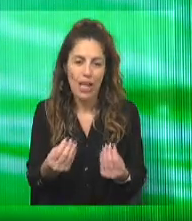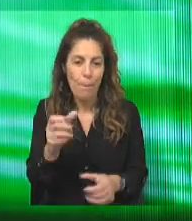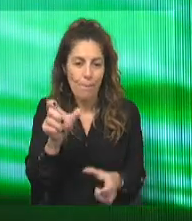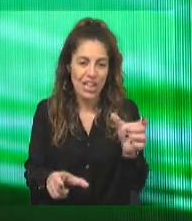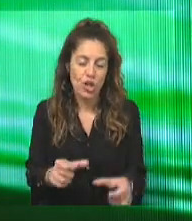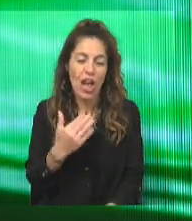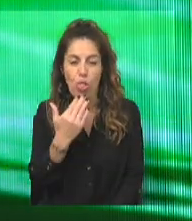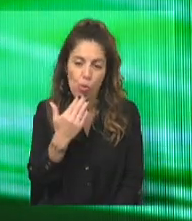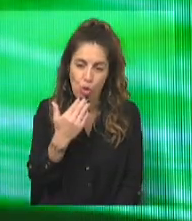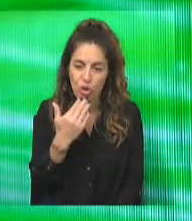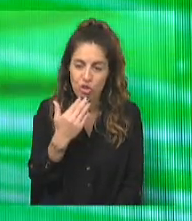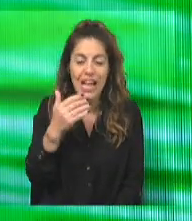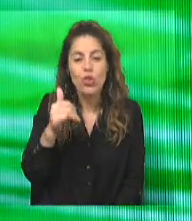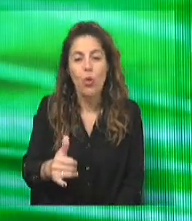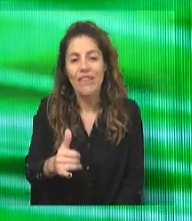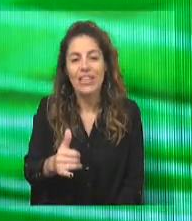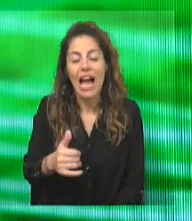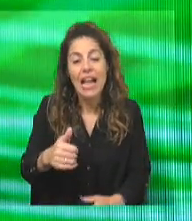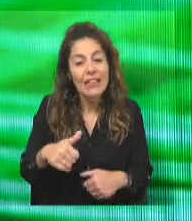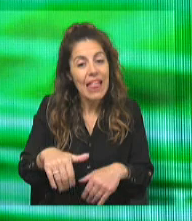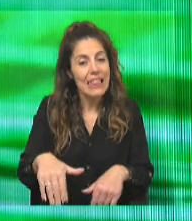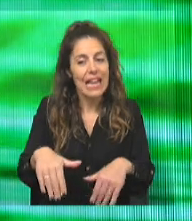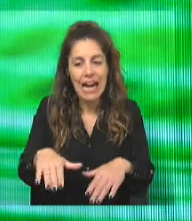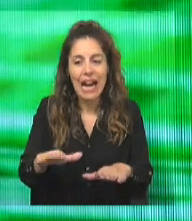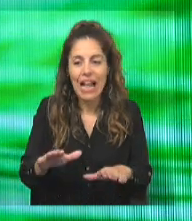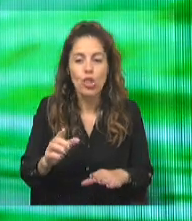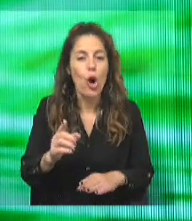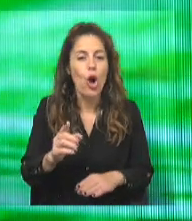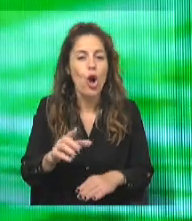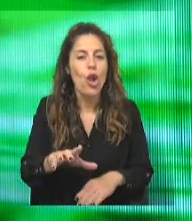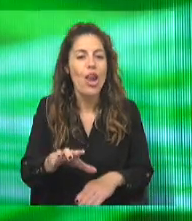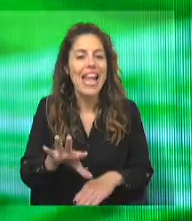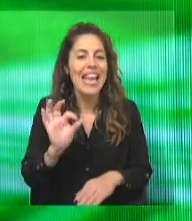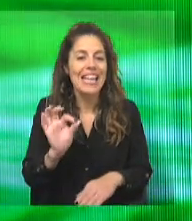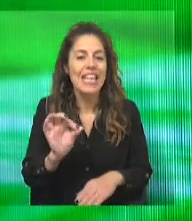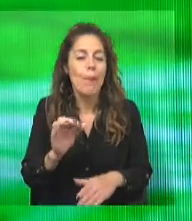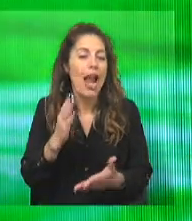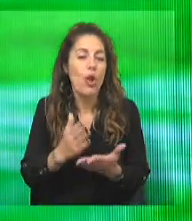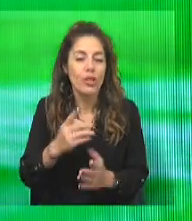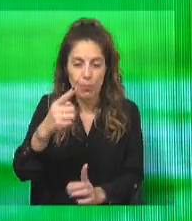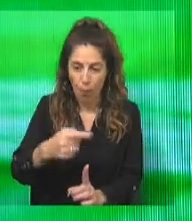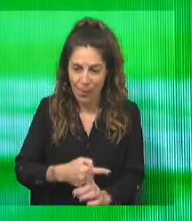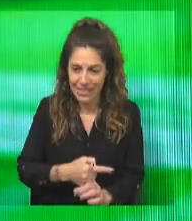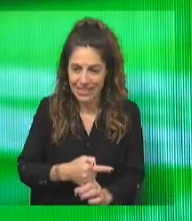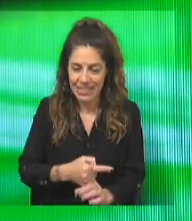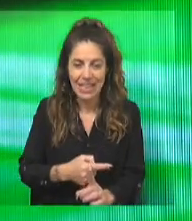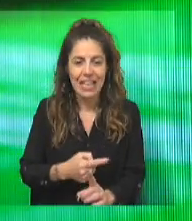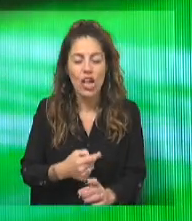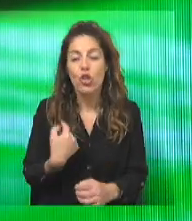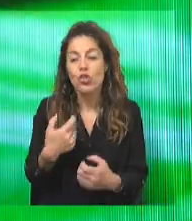indecisa que todavía que está dejando las decisiones para para este último mes y estamos